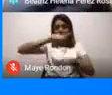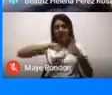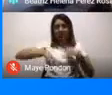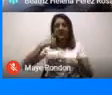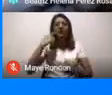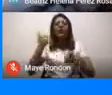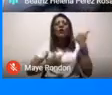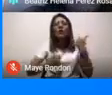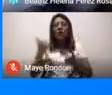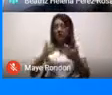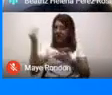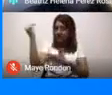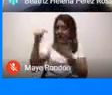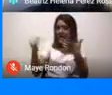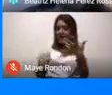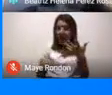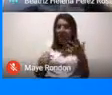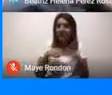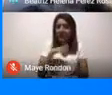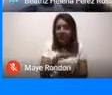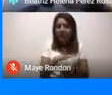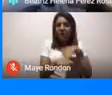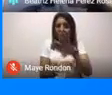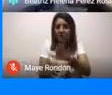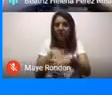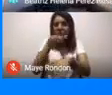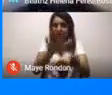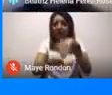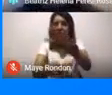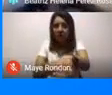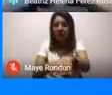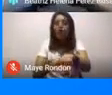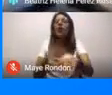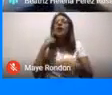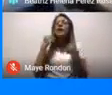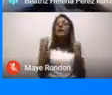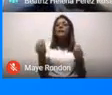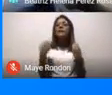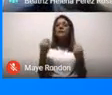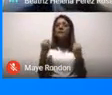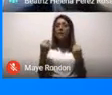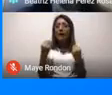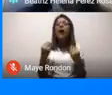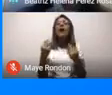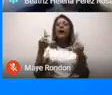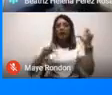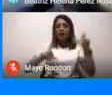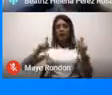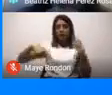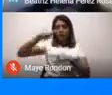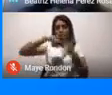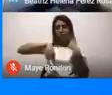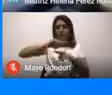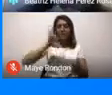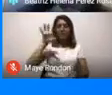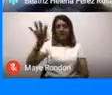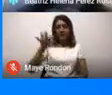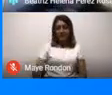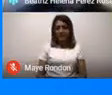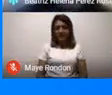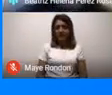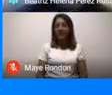son entonces esos paso a paso, cuáles son para poder desarrollar turismo en un país.